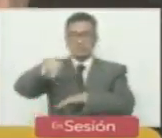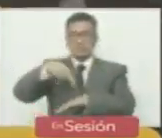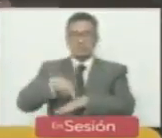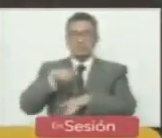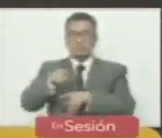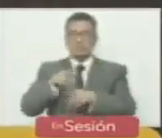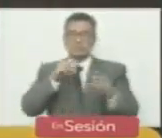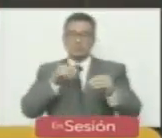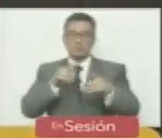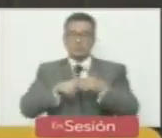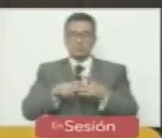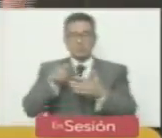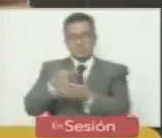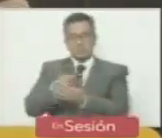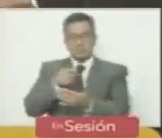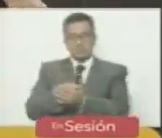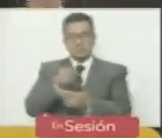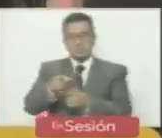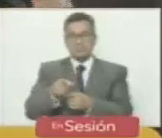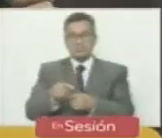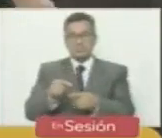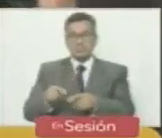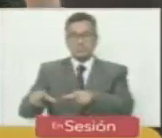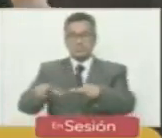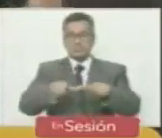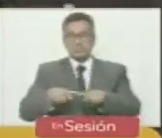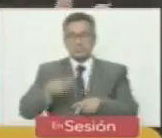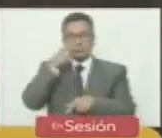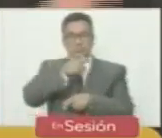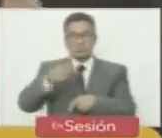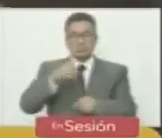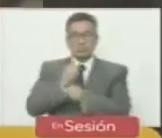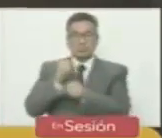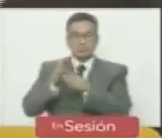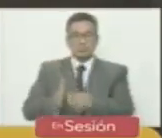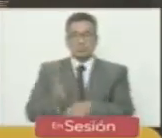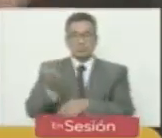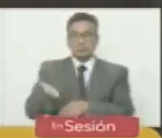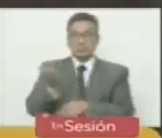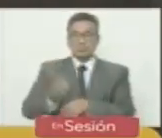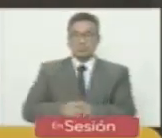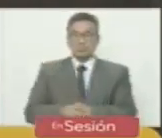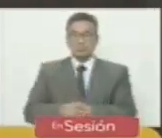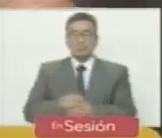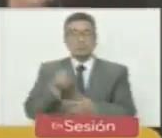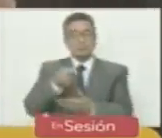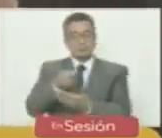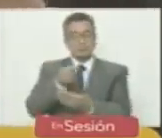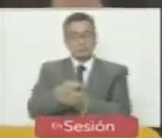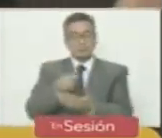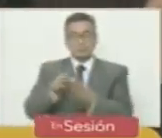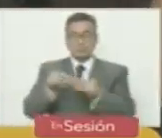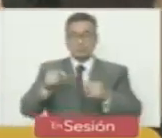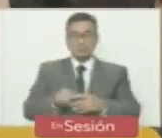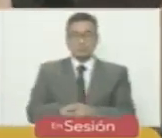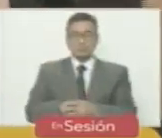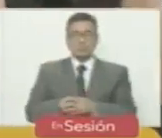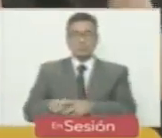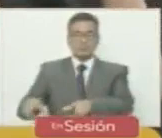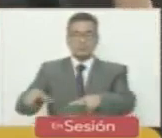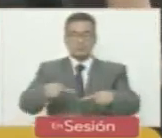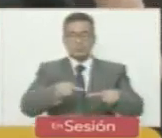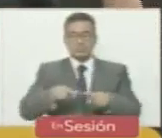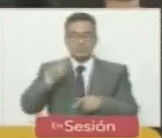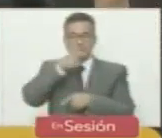estamos hablando de reivindicar al sector y al pueblo trabajador, es importante reivindicar a todos los sectores